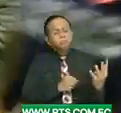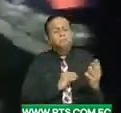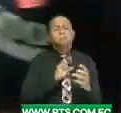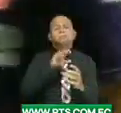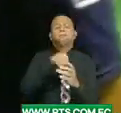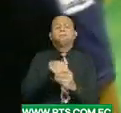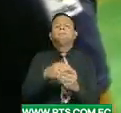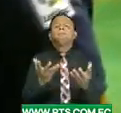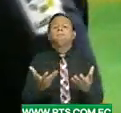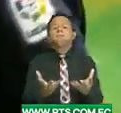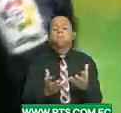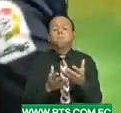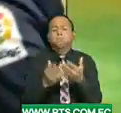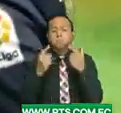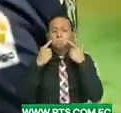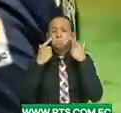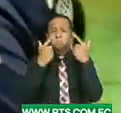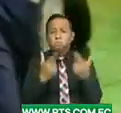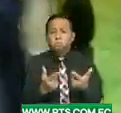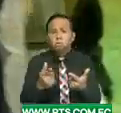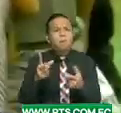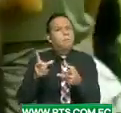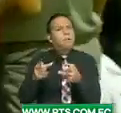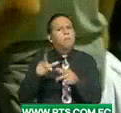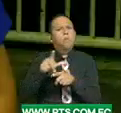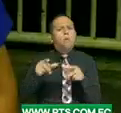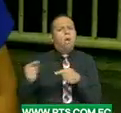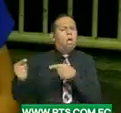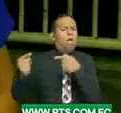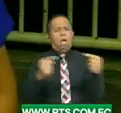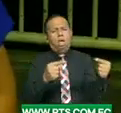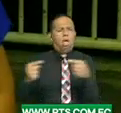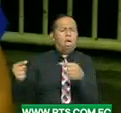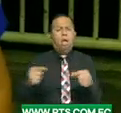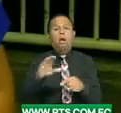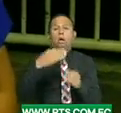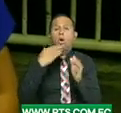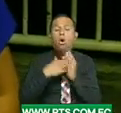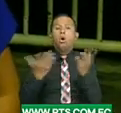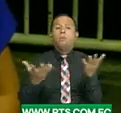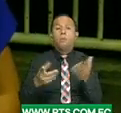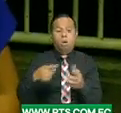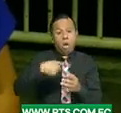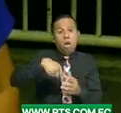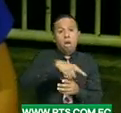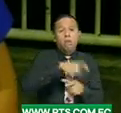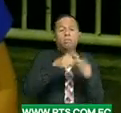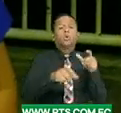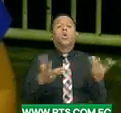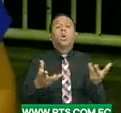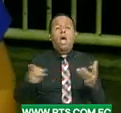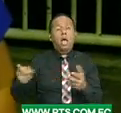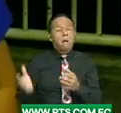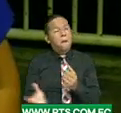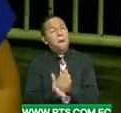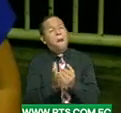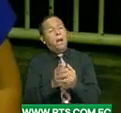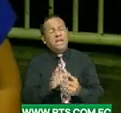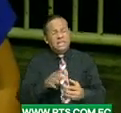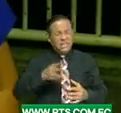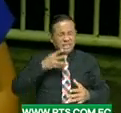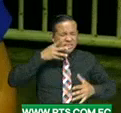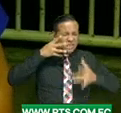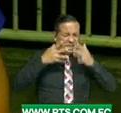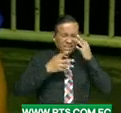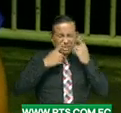que sean atendidas luego del mismo enfrentamiento. Tuvieron una exposición a los gases, las bombas lacrimógenas,